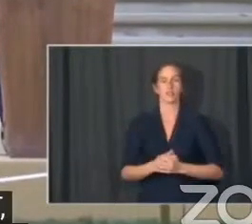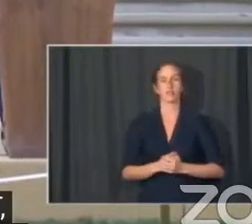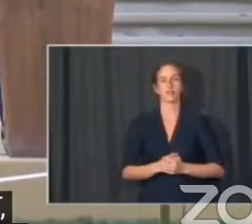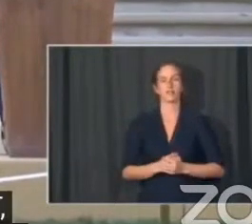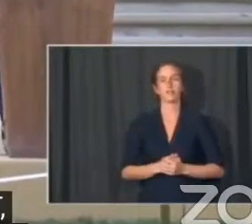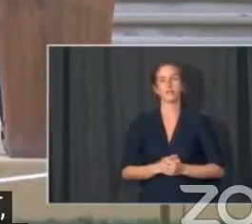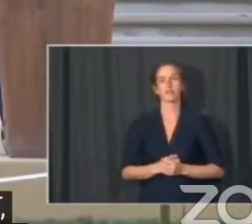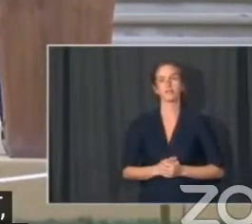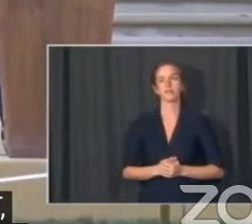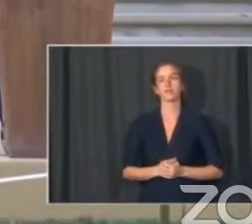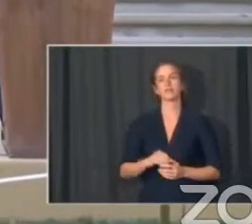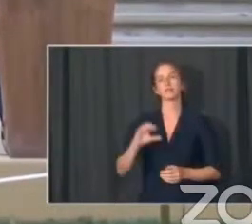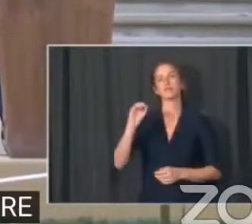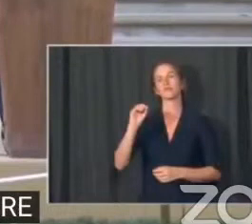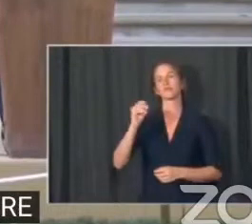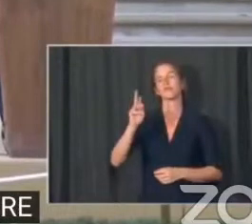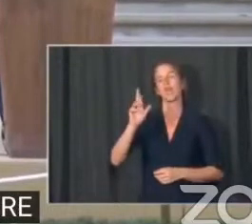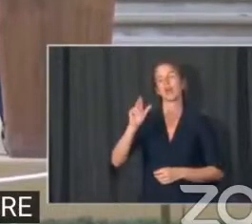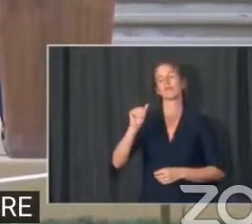por su liderazgo,